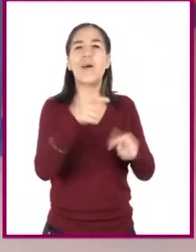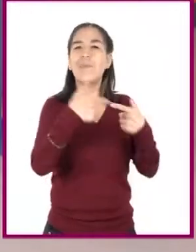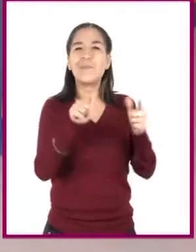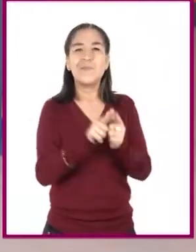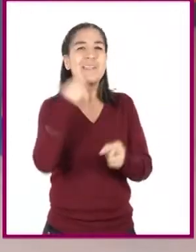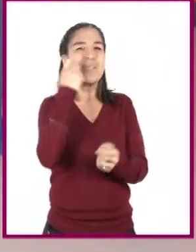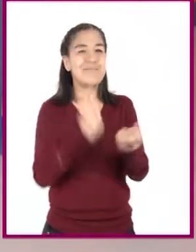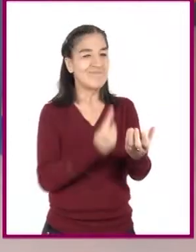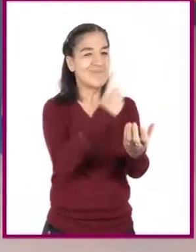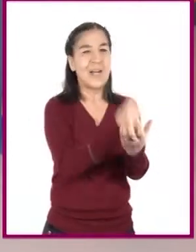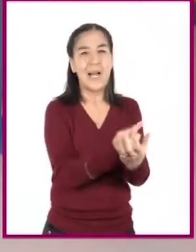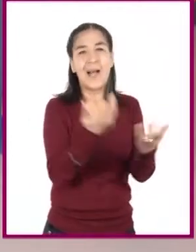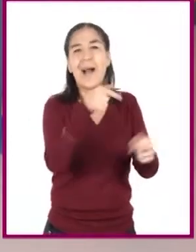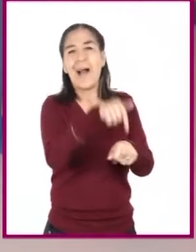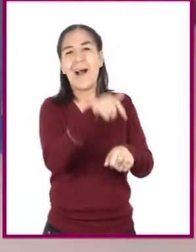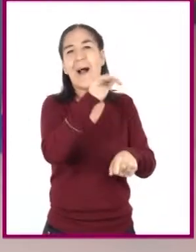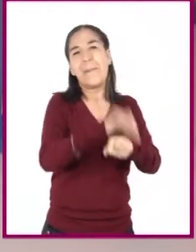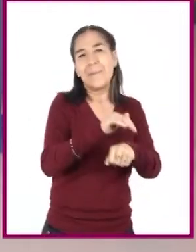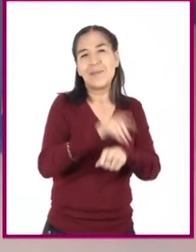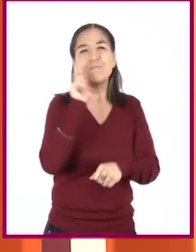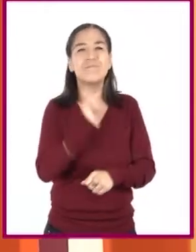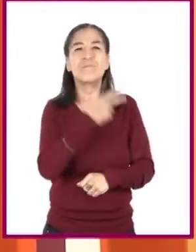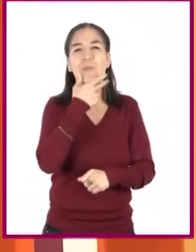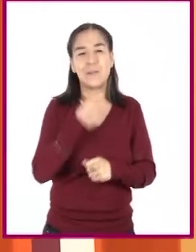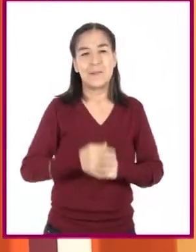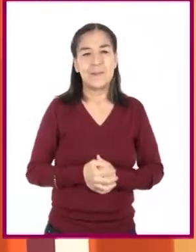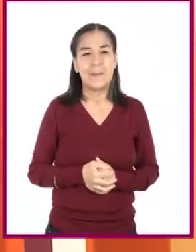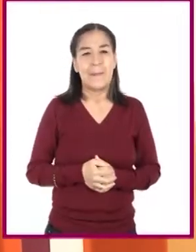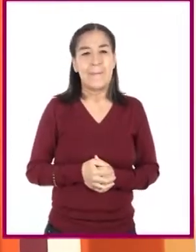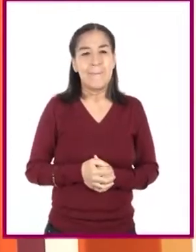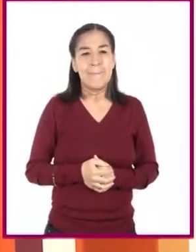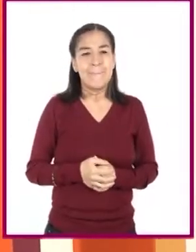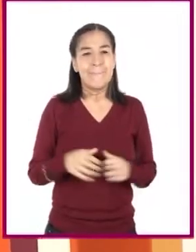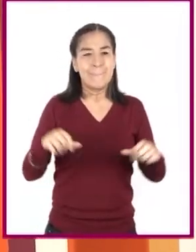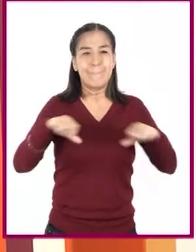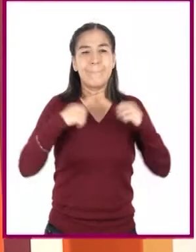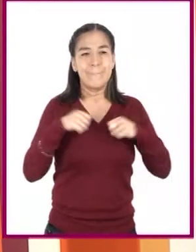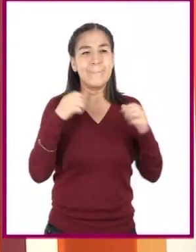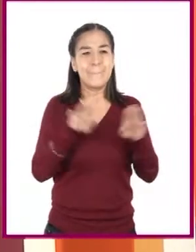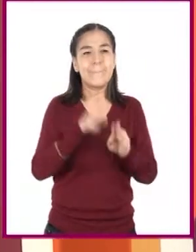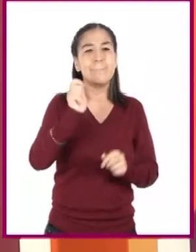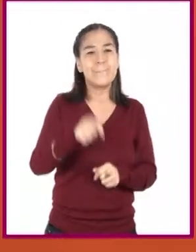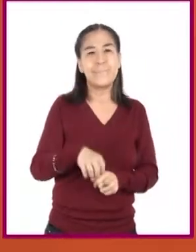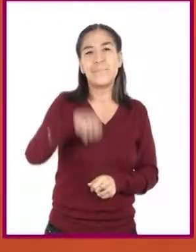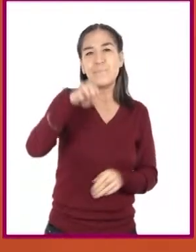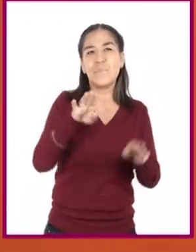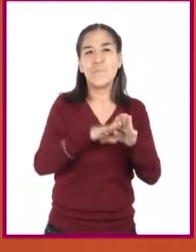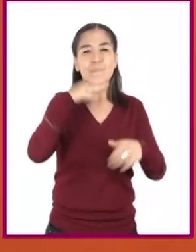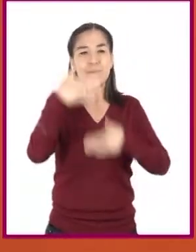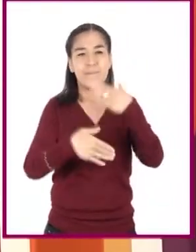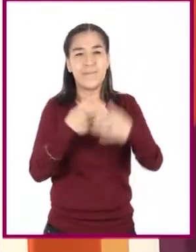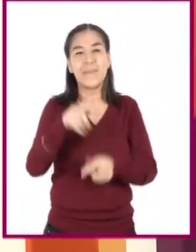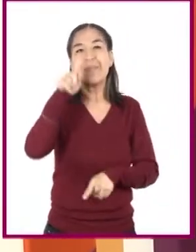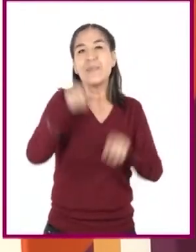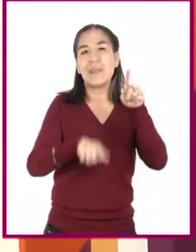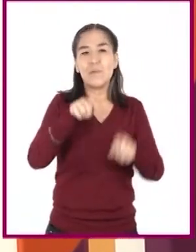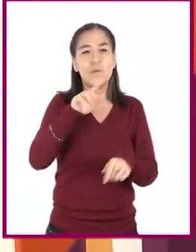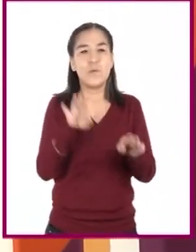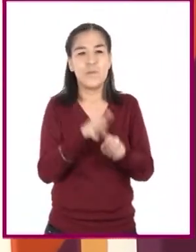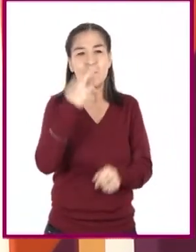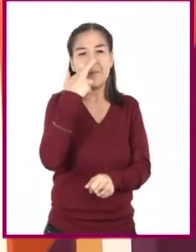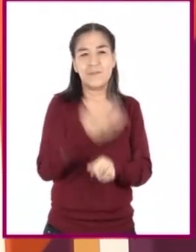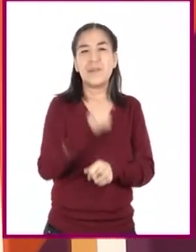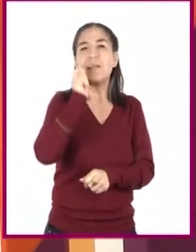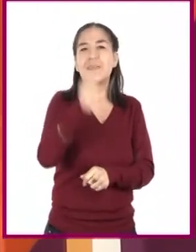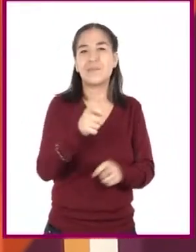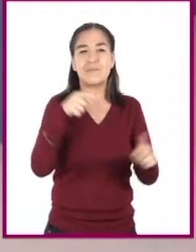nuestro grupo de amigas o amigos. La identidad también se va nutriendo y modificando, dependiendo del papel que desempeñamos